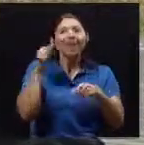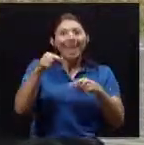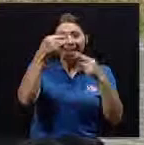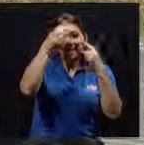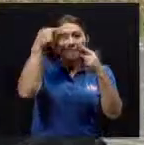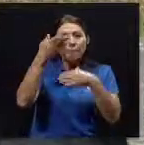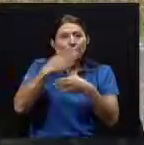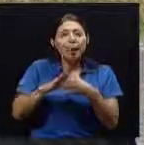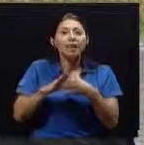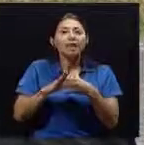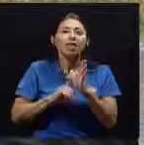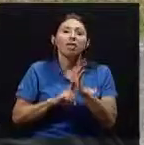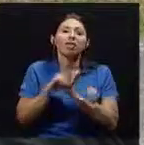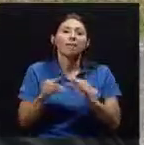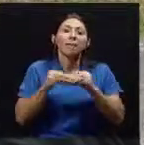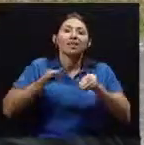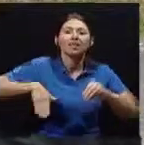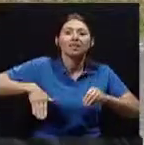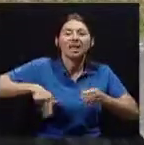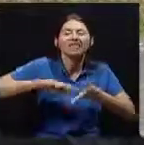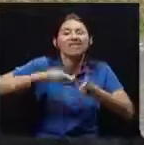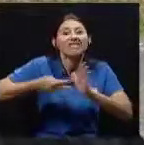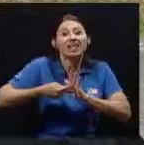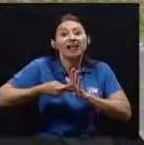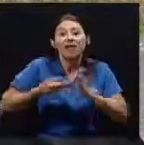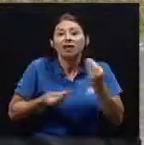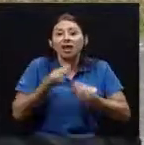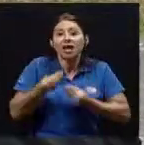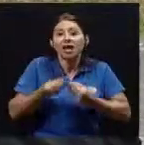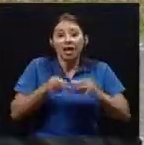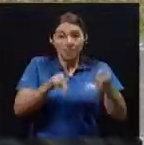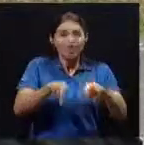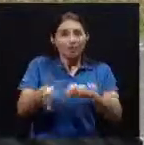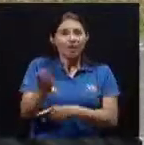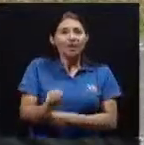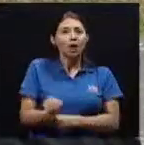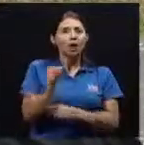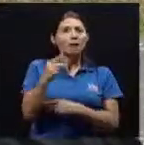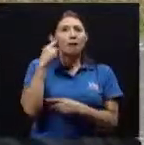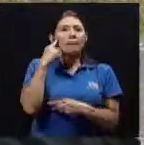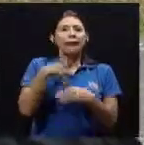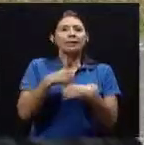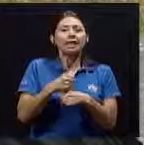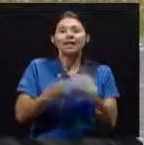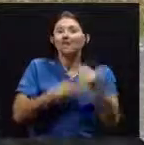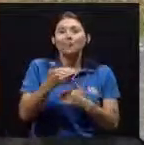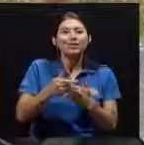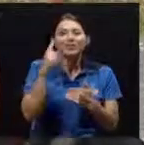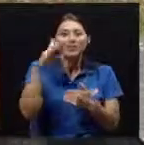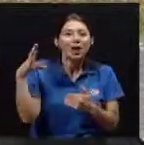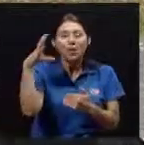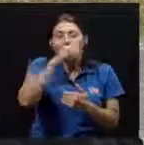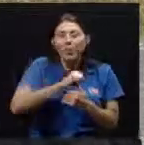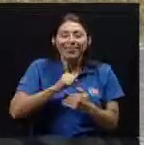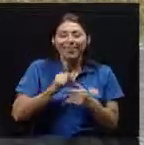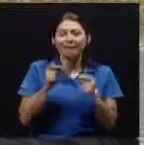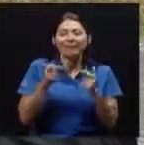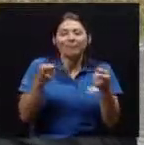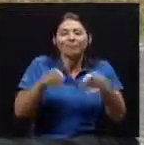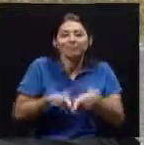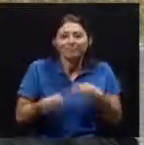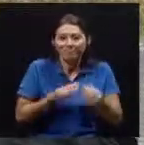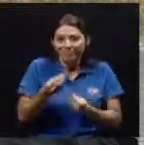más tardíamente. Entonces, ¿esto qué nos quiere decir? Los adolescentes no miden bien las consecuencias de sus actos y nos toca al mundo